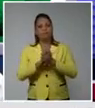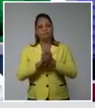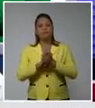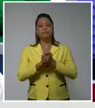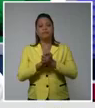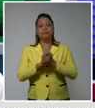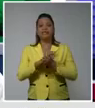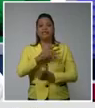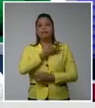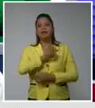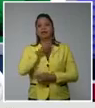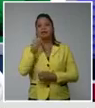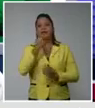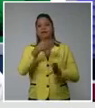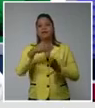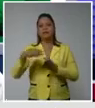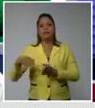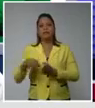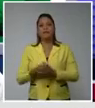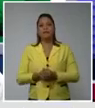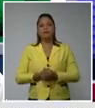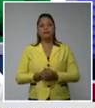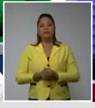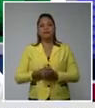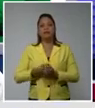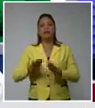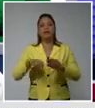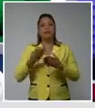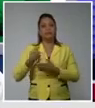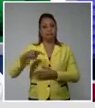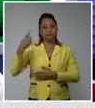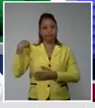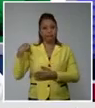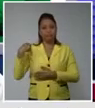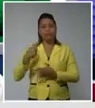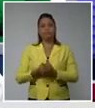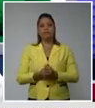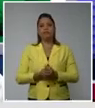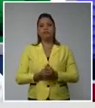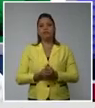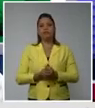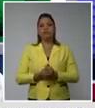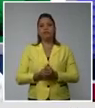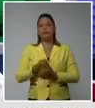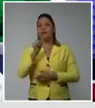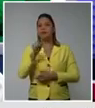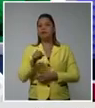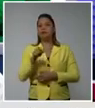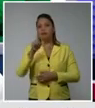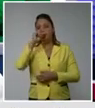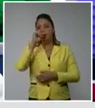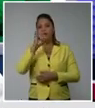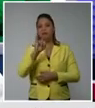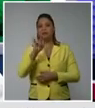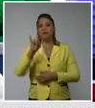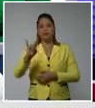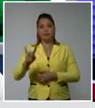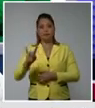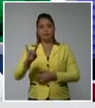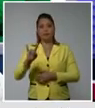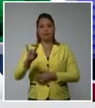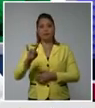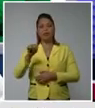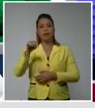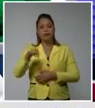el fallecimiento en el día de ayer de una paciente de 69 años de edad, de aquí